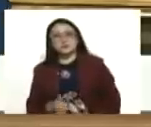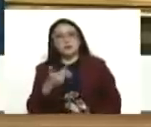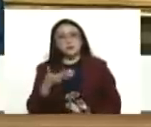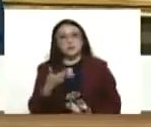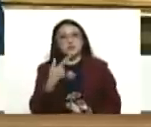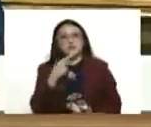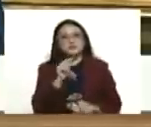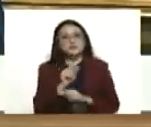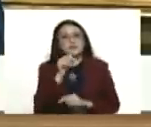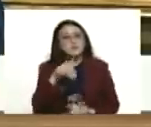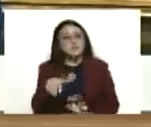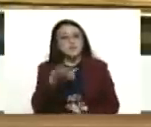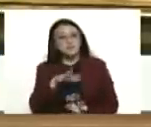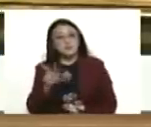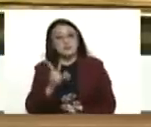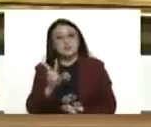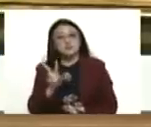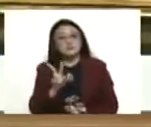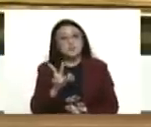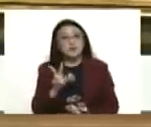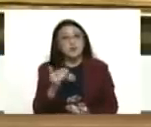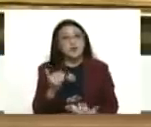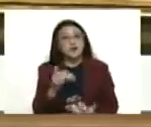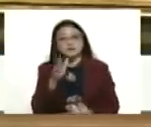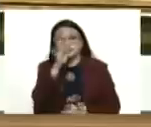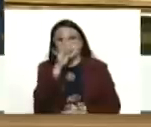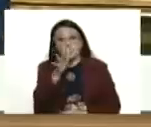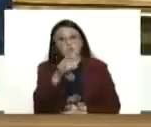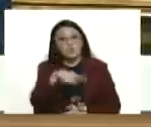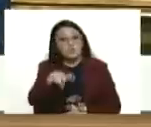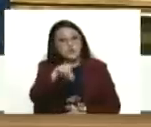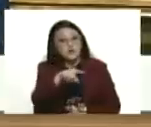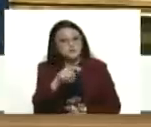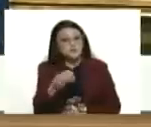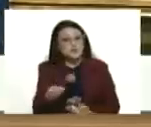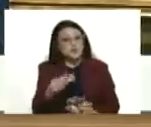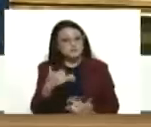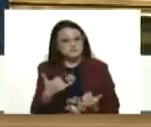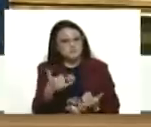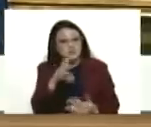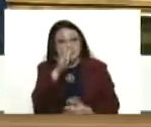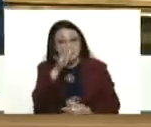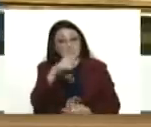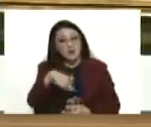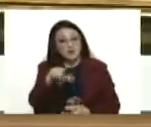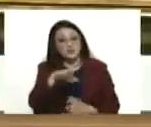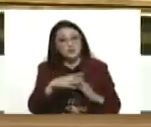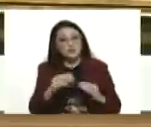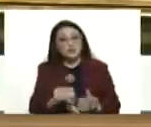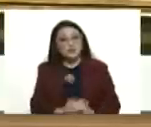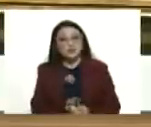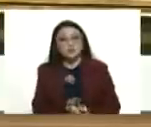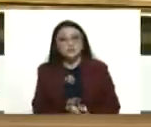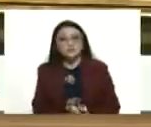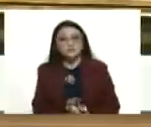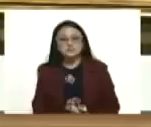Venezuela que esta vez no se burlaron de ellos y que esta vez no se burlaron de nosotros.